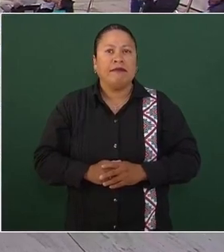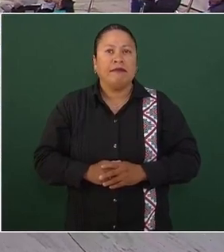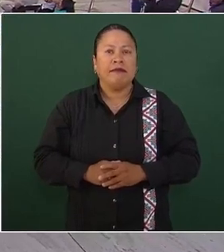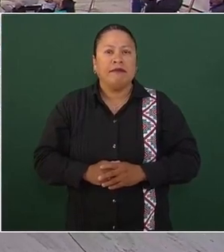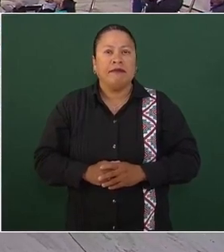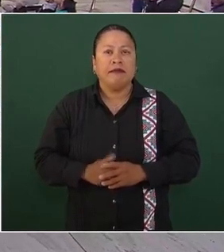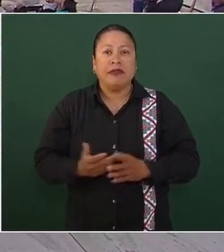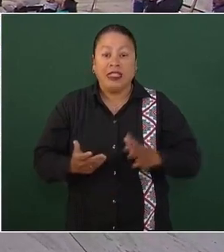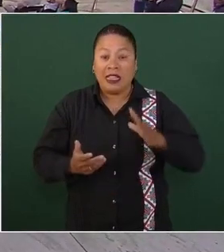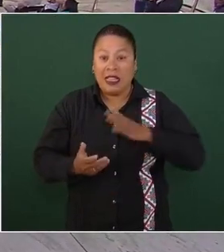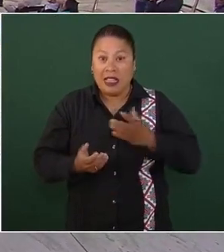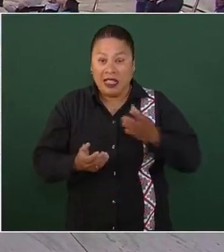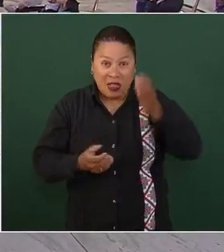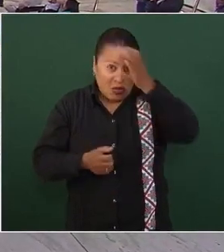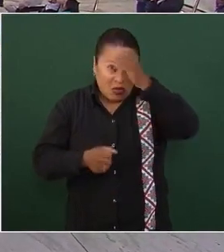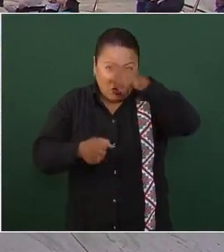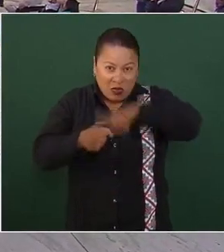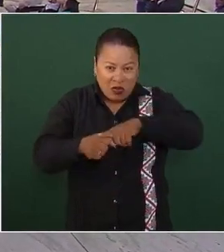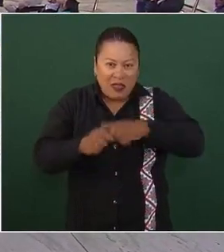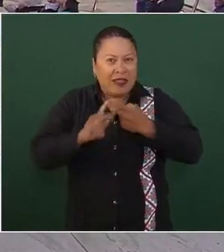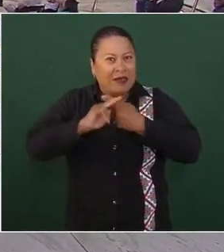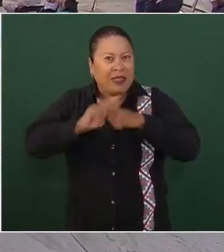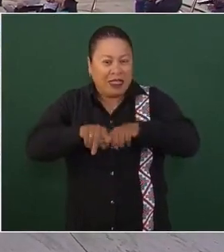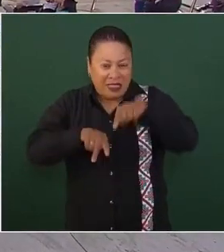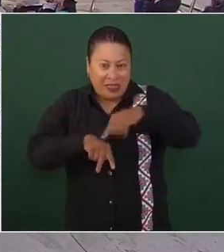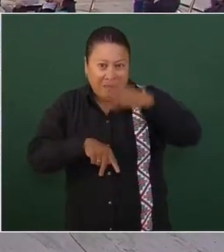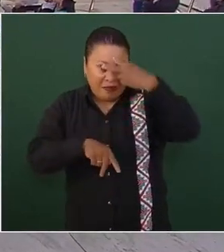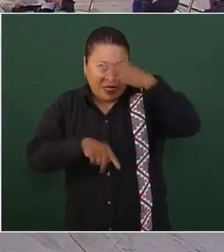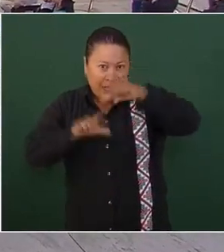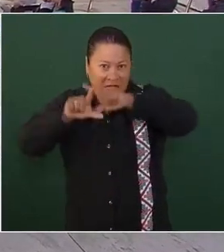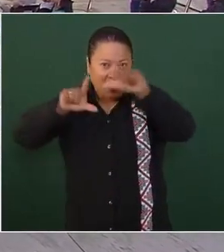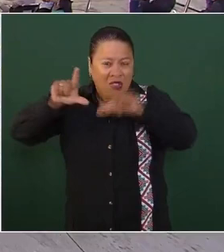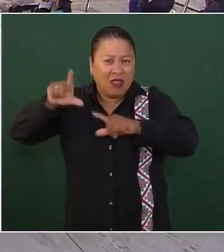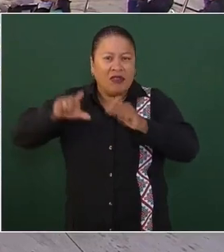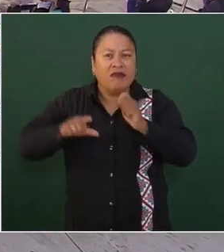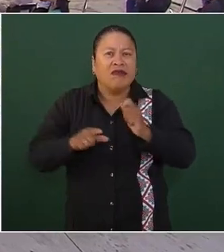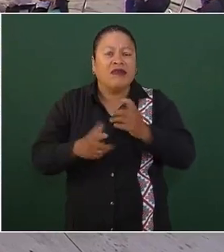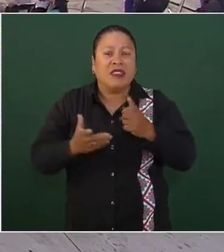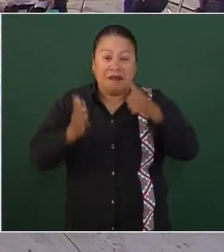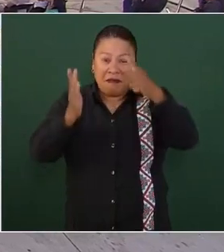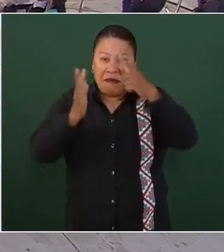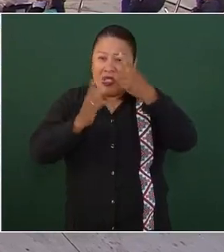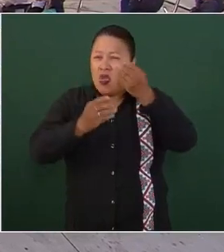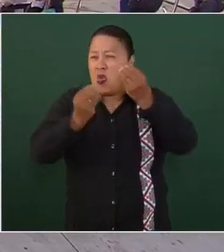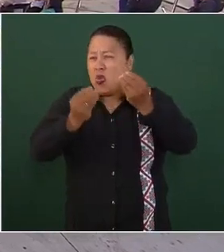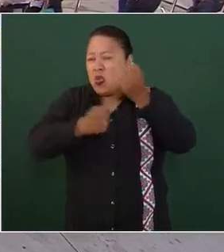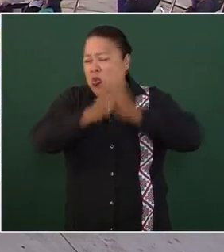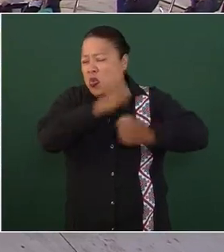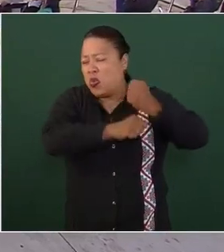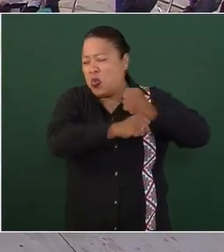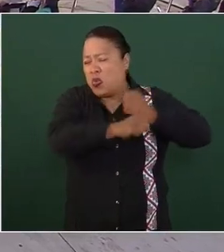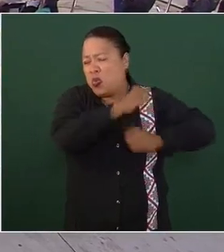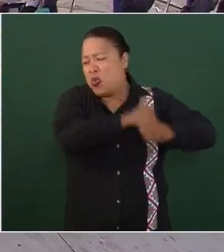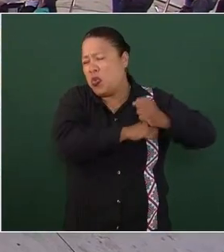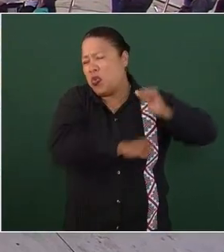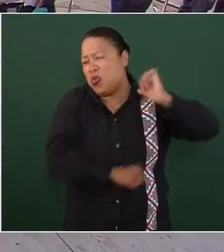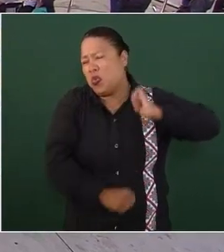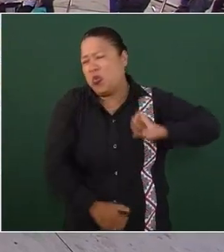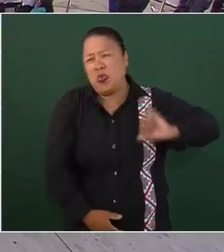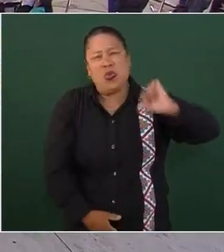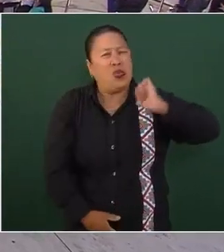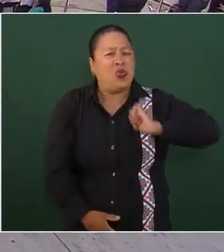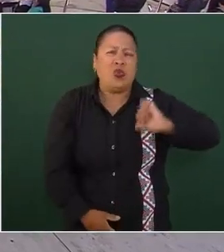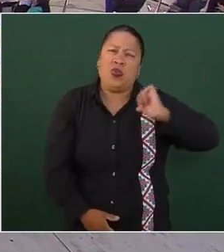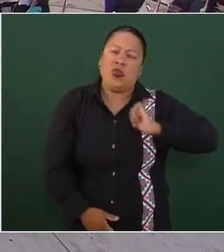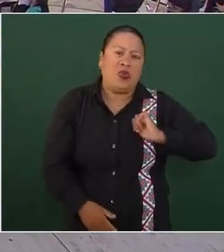las culturas que florecieron en México datan de miles de años lo que